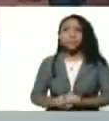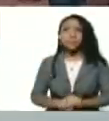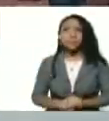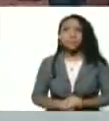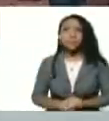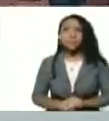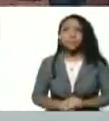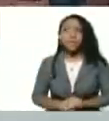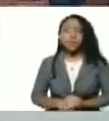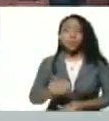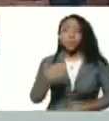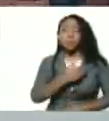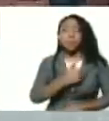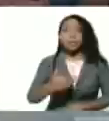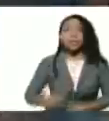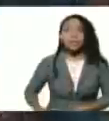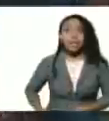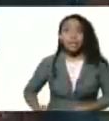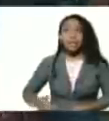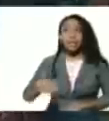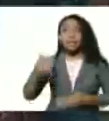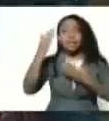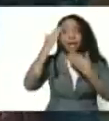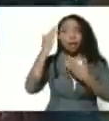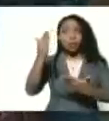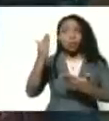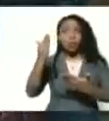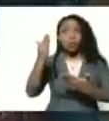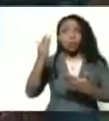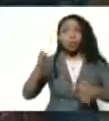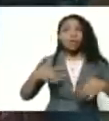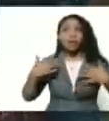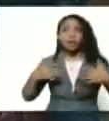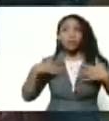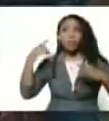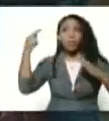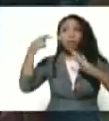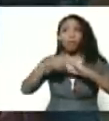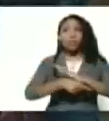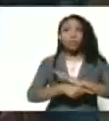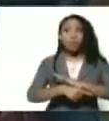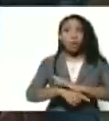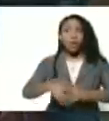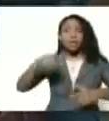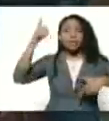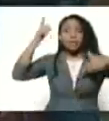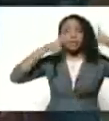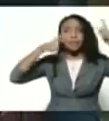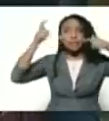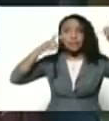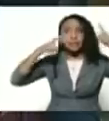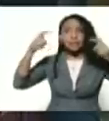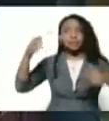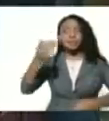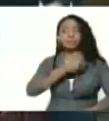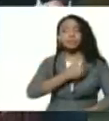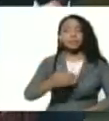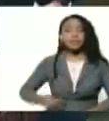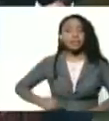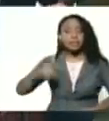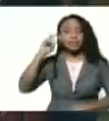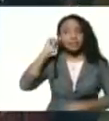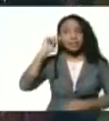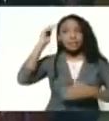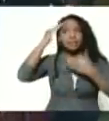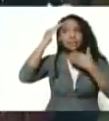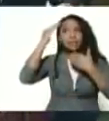Bueno, presidente, darle un saludo caluroso, amoroso y profundamente chavista, feminista, saludarlo